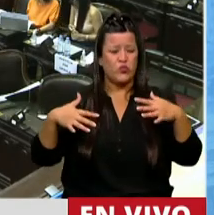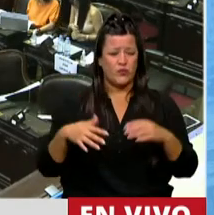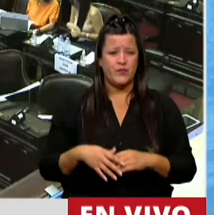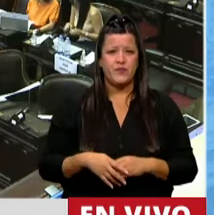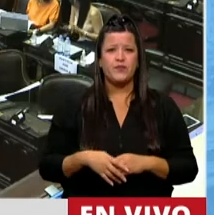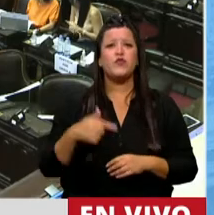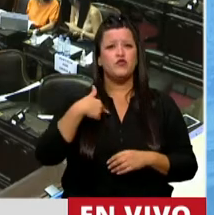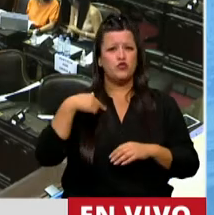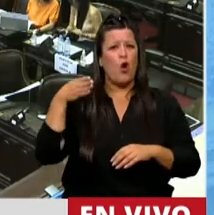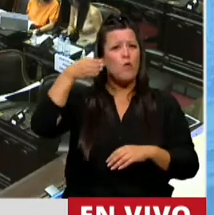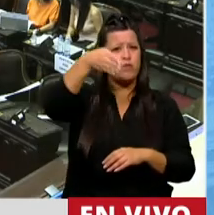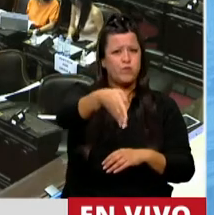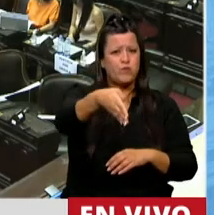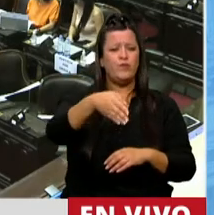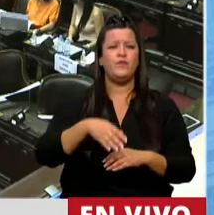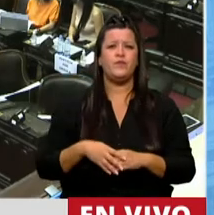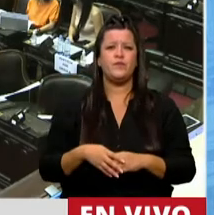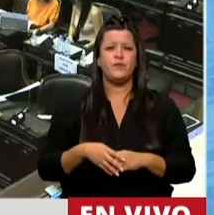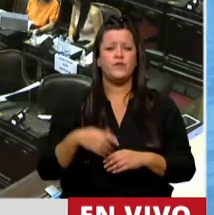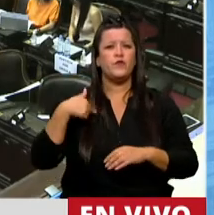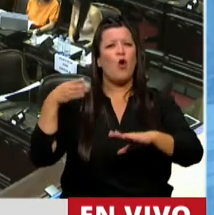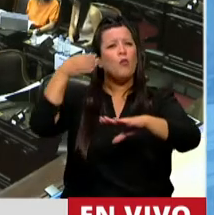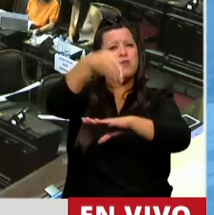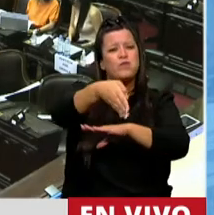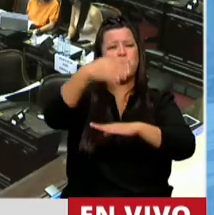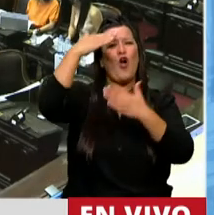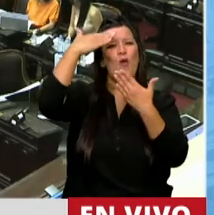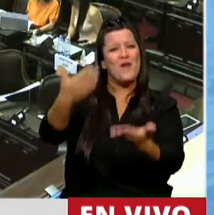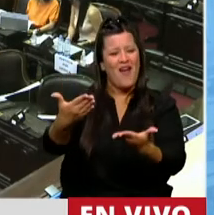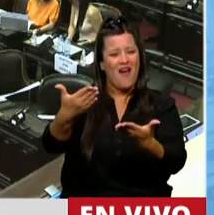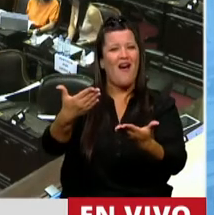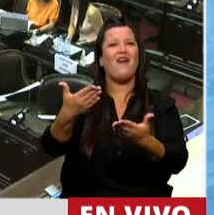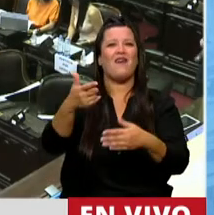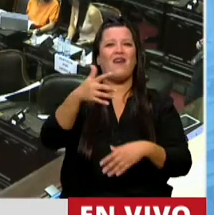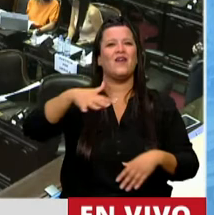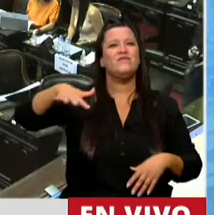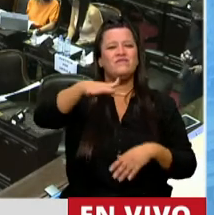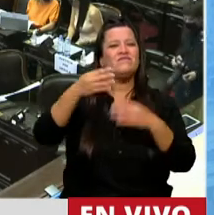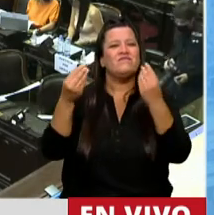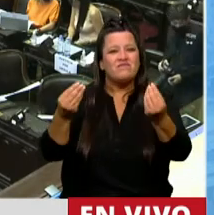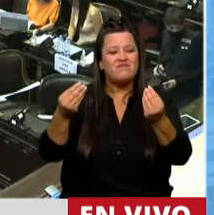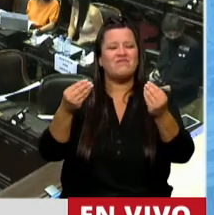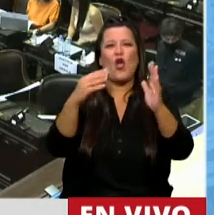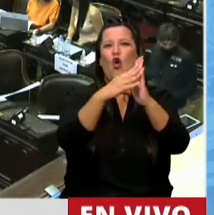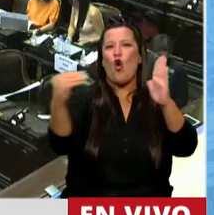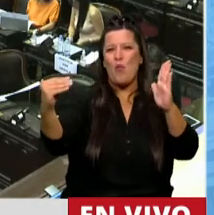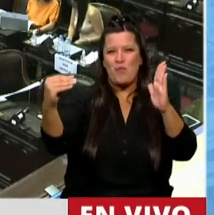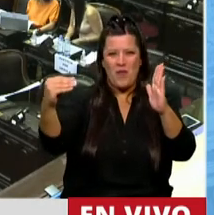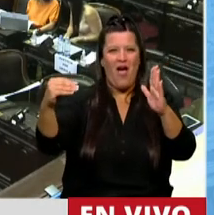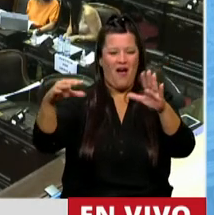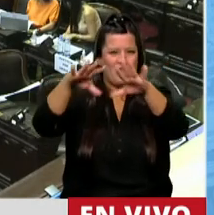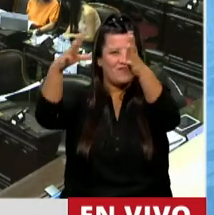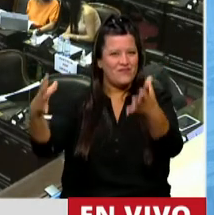de asistir a un homenaje que fue la puesta en valor de una réplica en